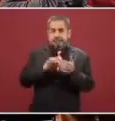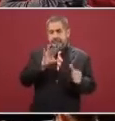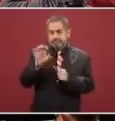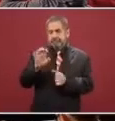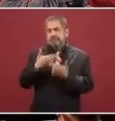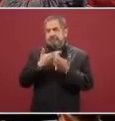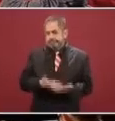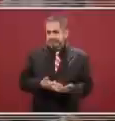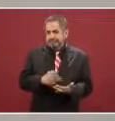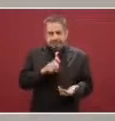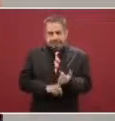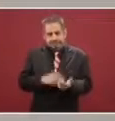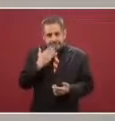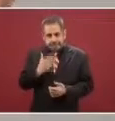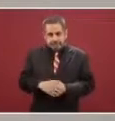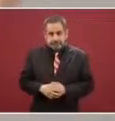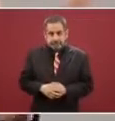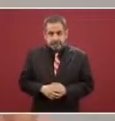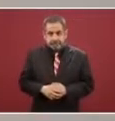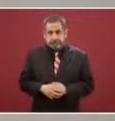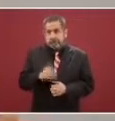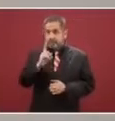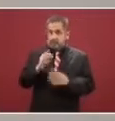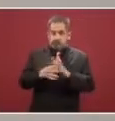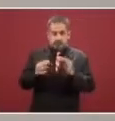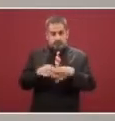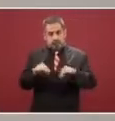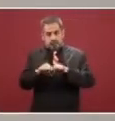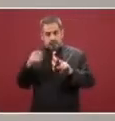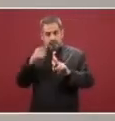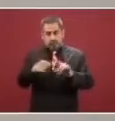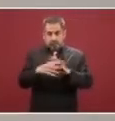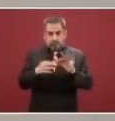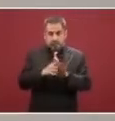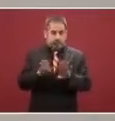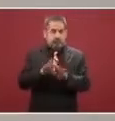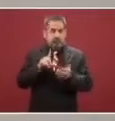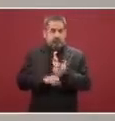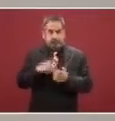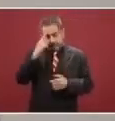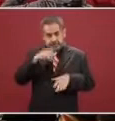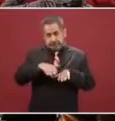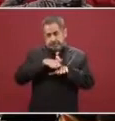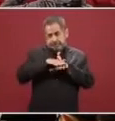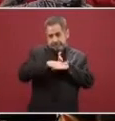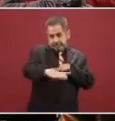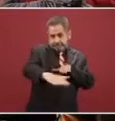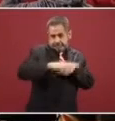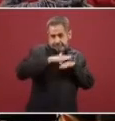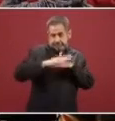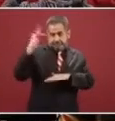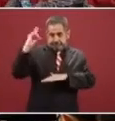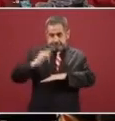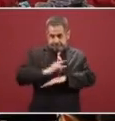Ahora, hablando de los componentes principales del proyecto, que principalmente son las pistas con